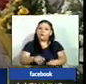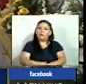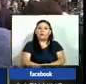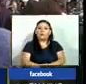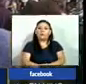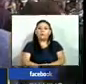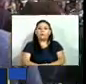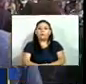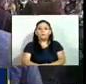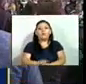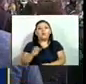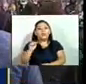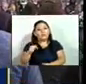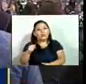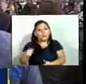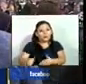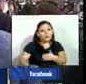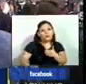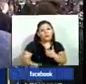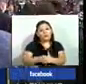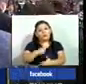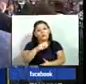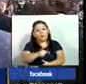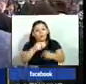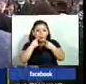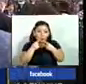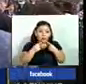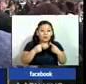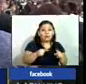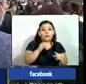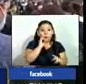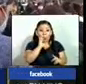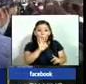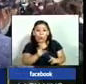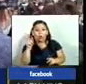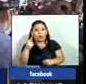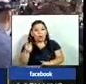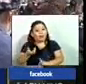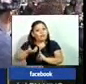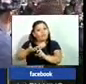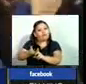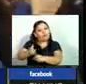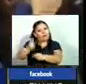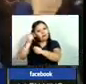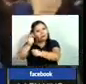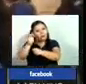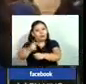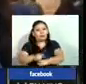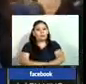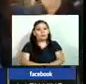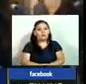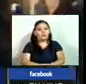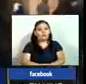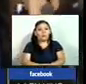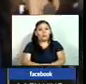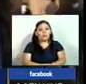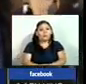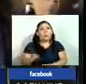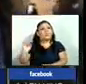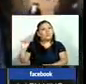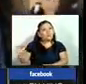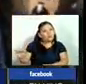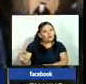Una lamentable negligencia denunció Luisa Galvez líder sindical del hospital Esto es una